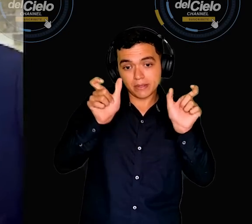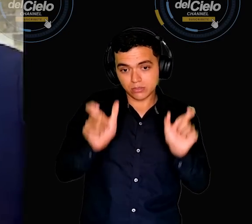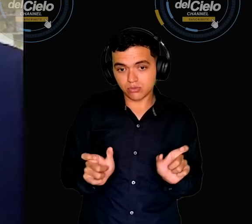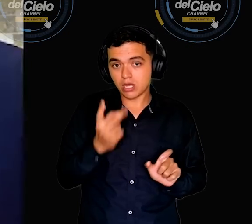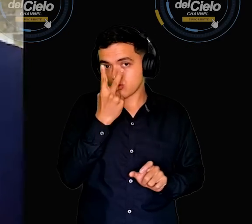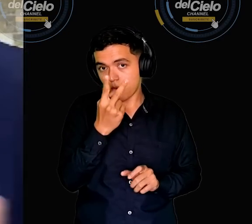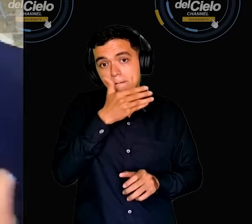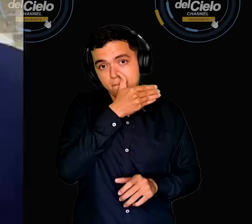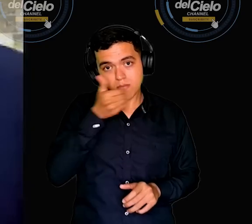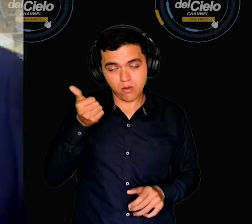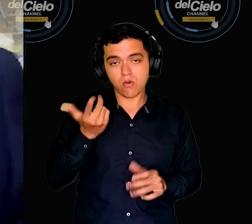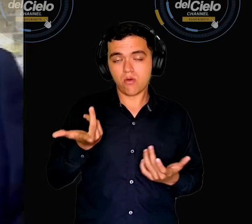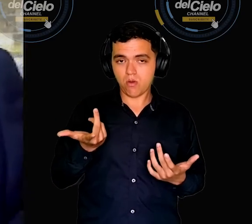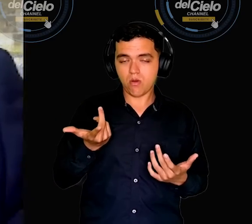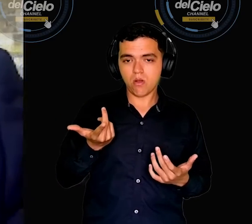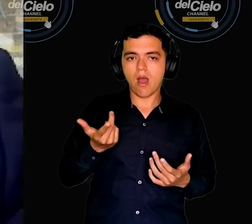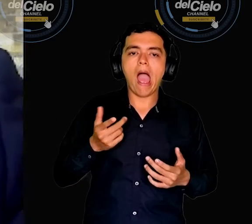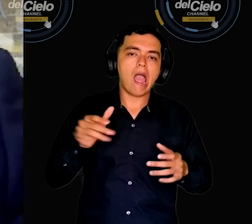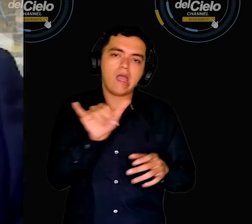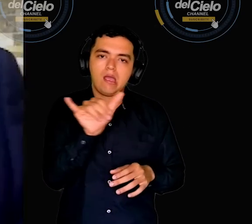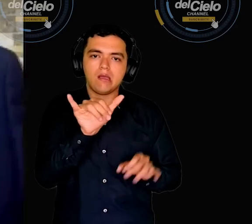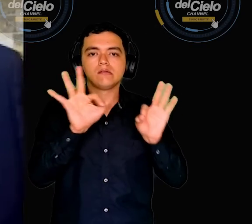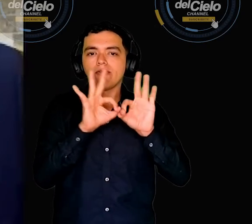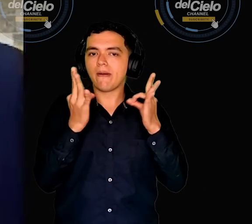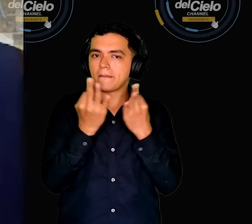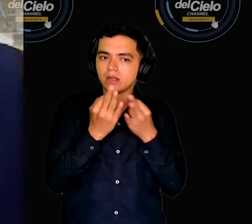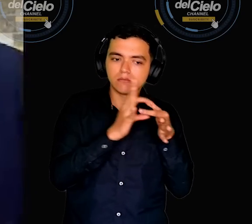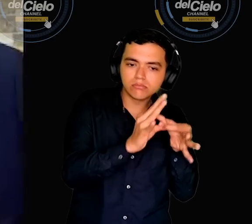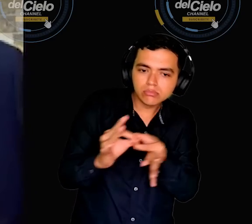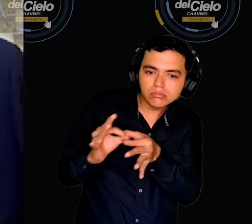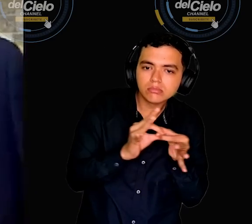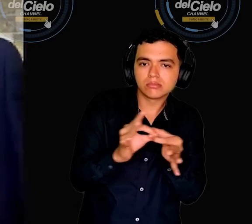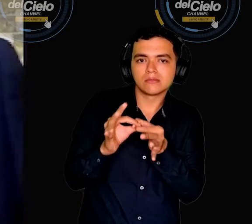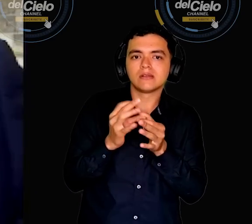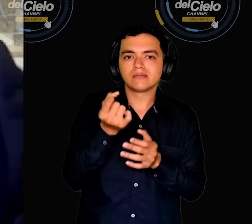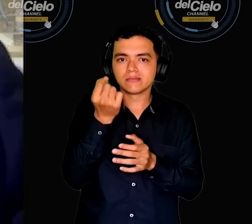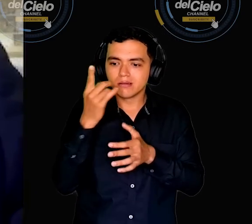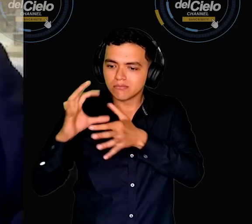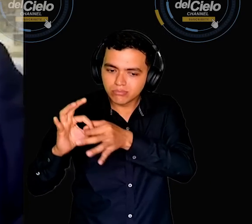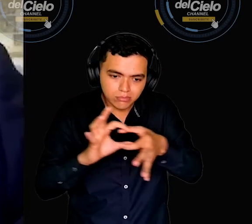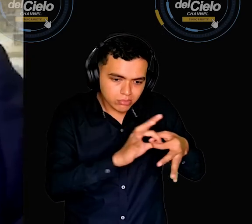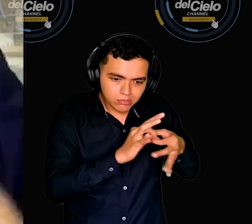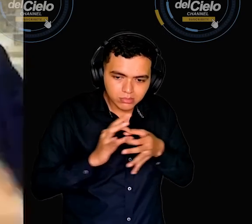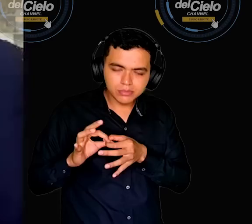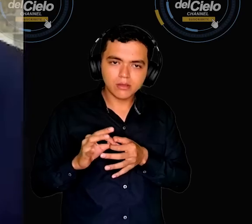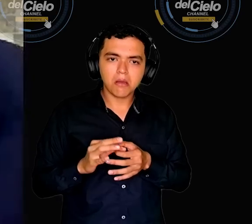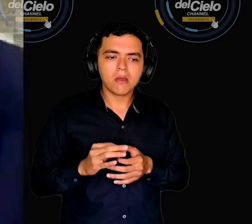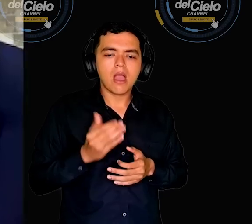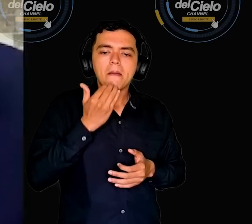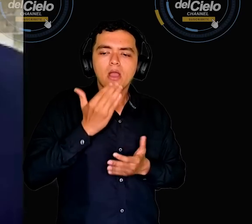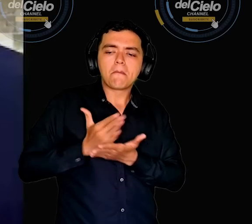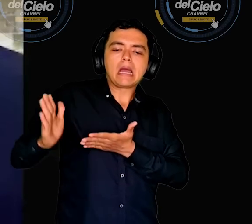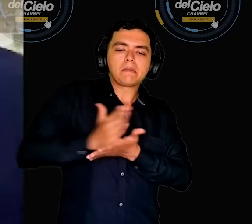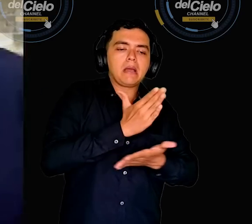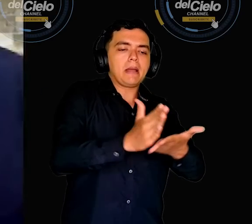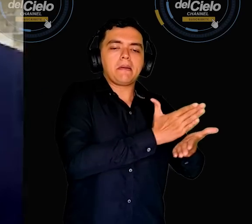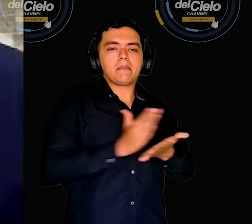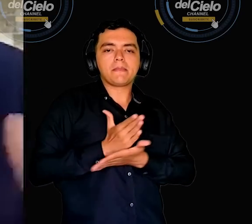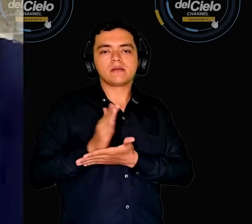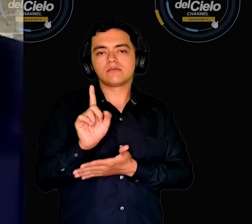porque si alguno no provee para los suyos, mayormente para los de su casa, ha negado la fe y es peor